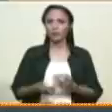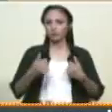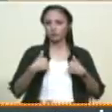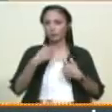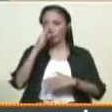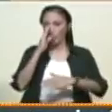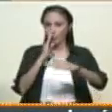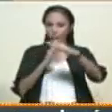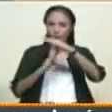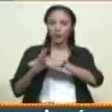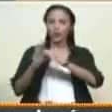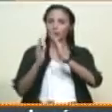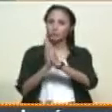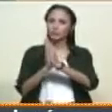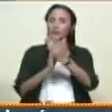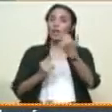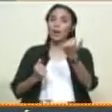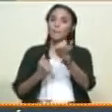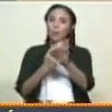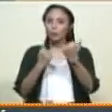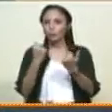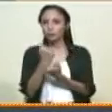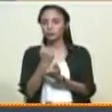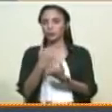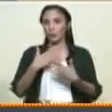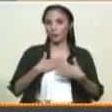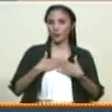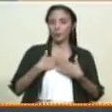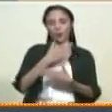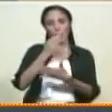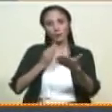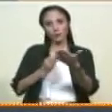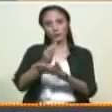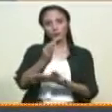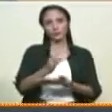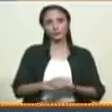tener, el apoyo para salir adelante.